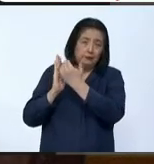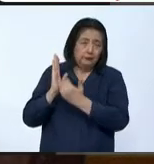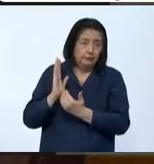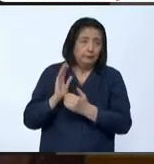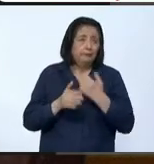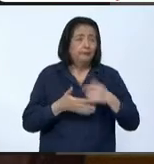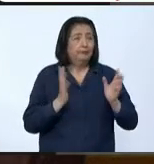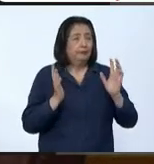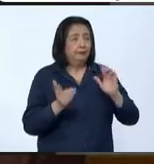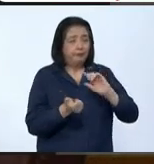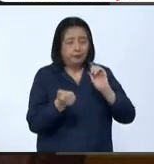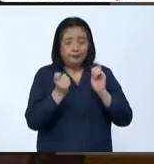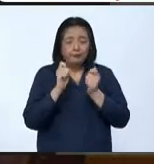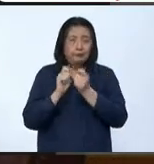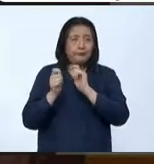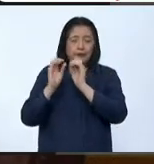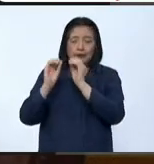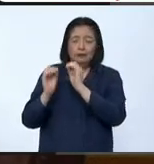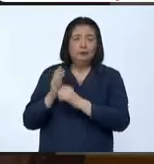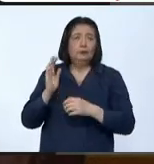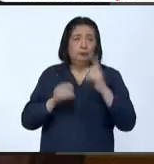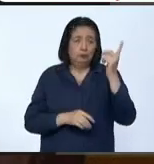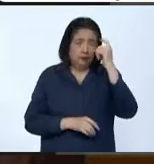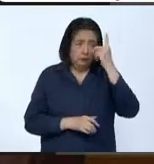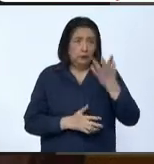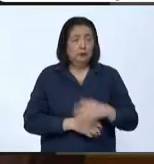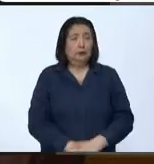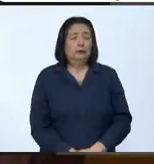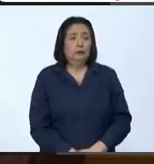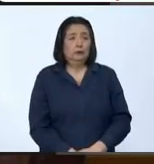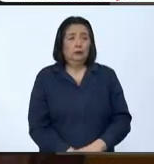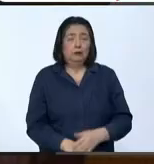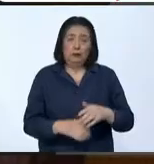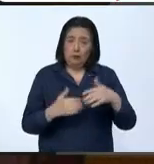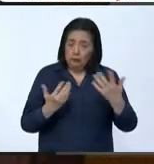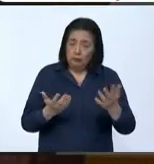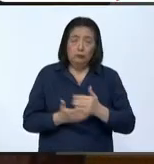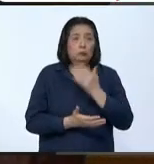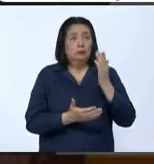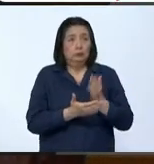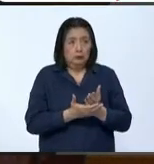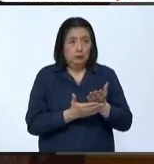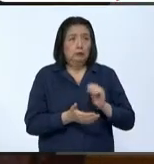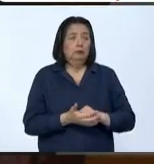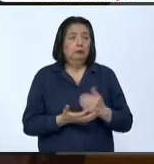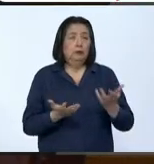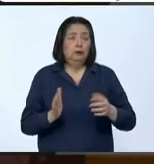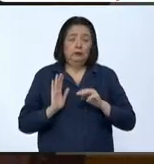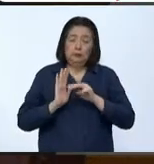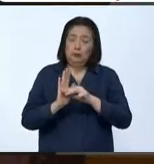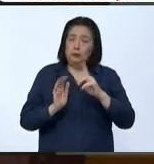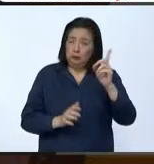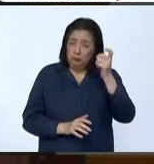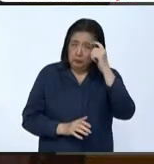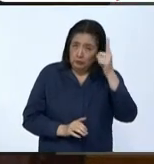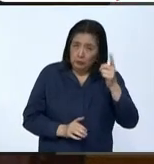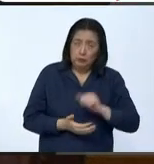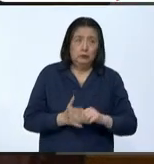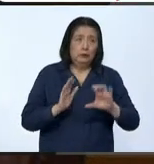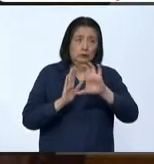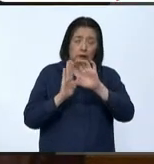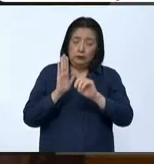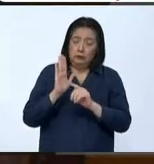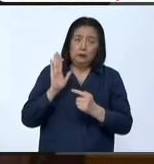las reformas políticas pendientes tenemos un problema en el modelo político de nuestra